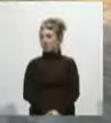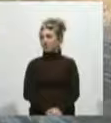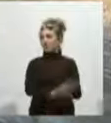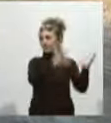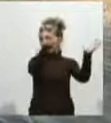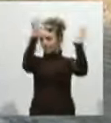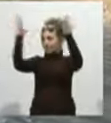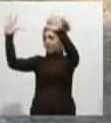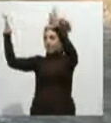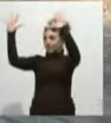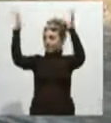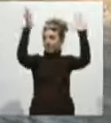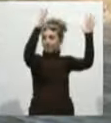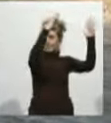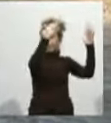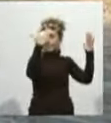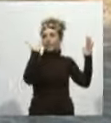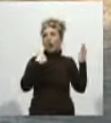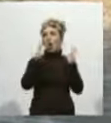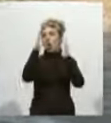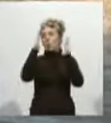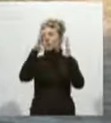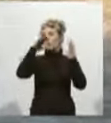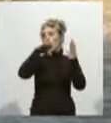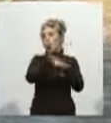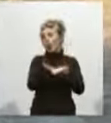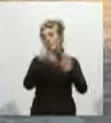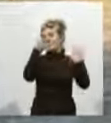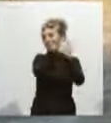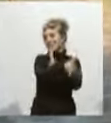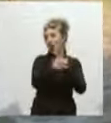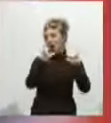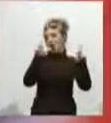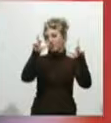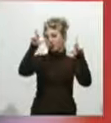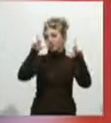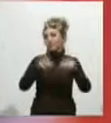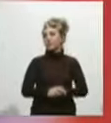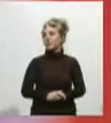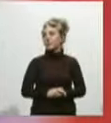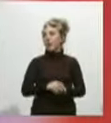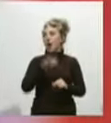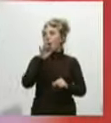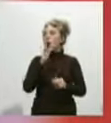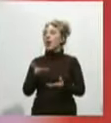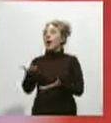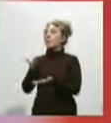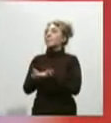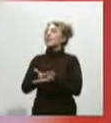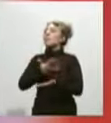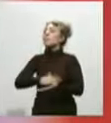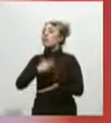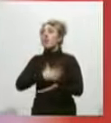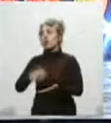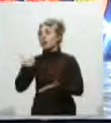Después de ese momento para la posteridad, para la fotografía, vamos a pedir ahora sí que nos